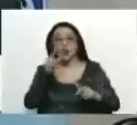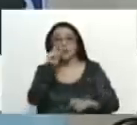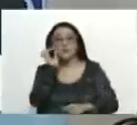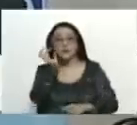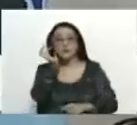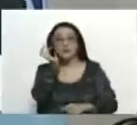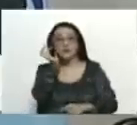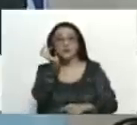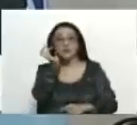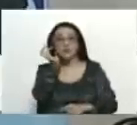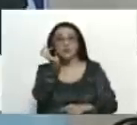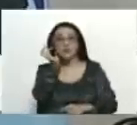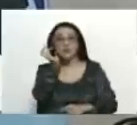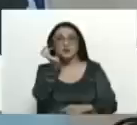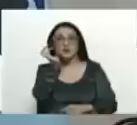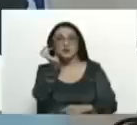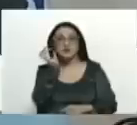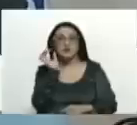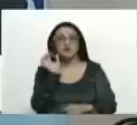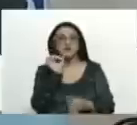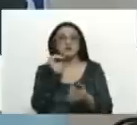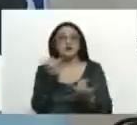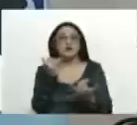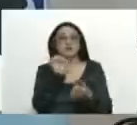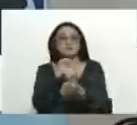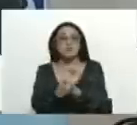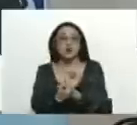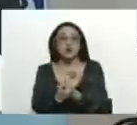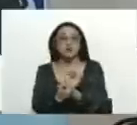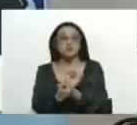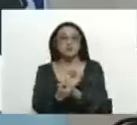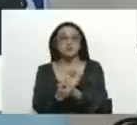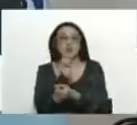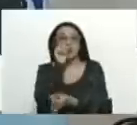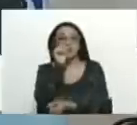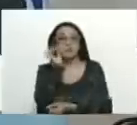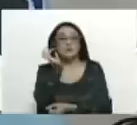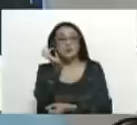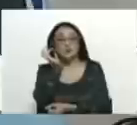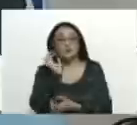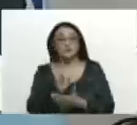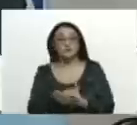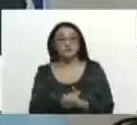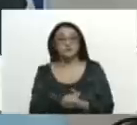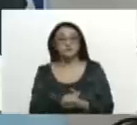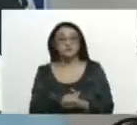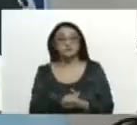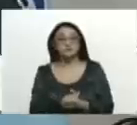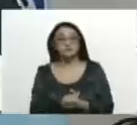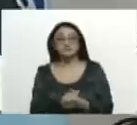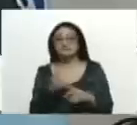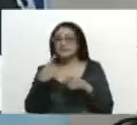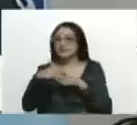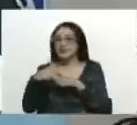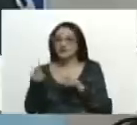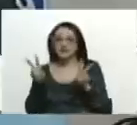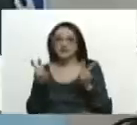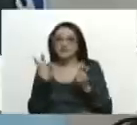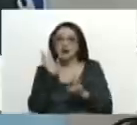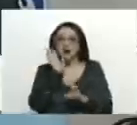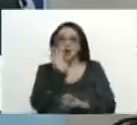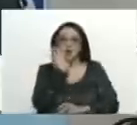y mujeres privadas de libertad y privados de libertad por las diversas tramas de corrupción